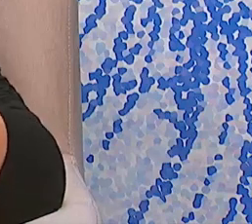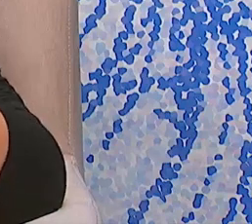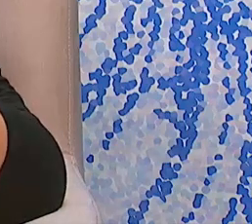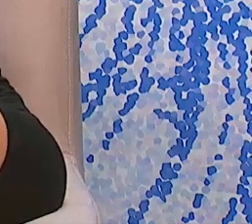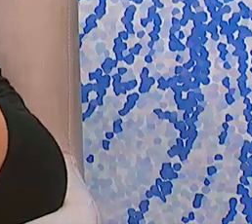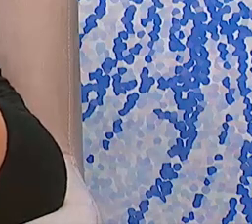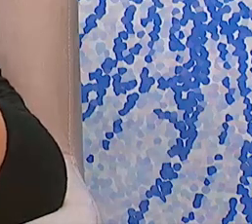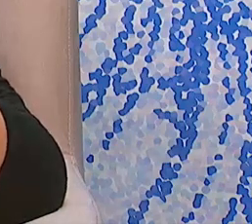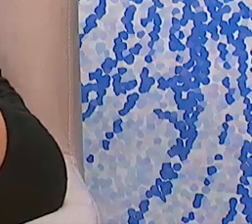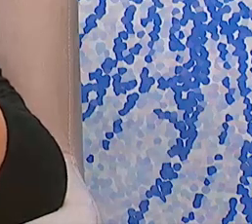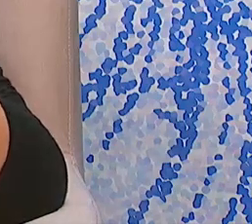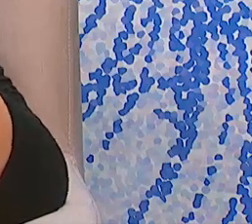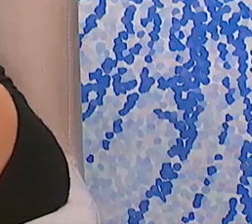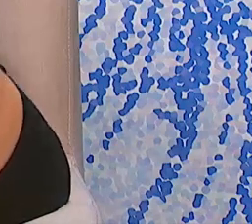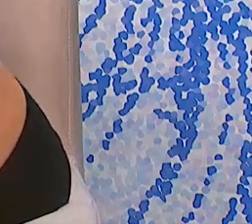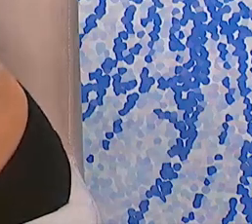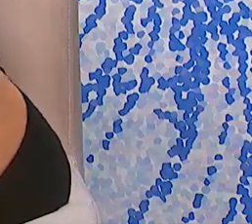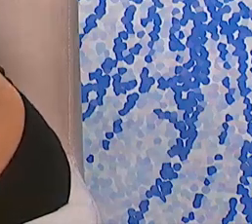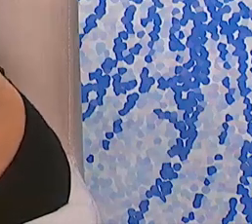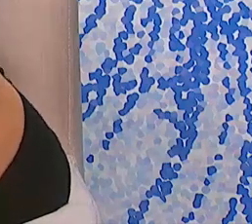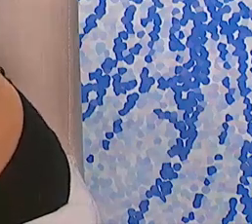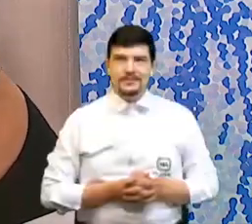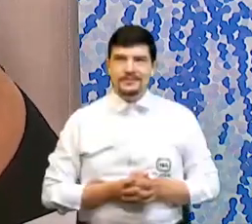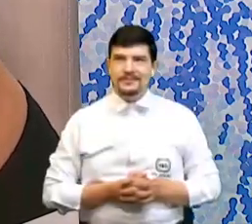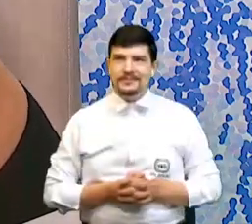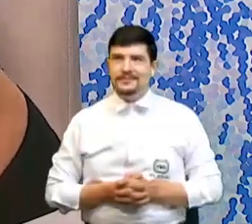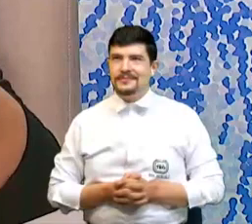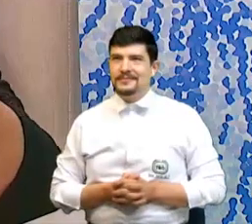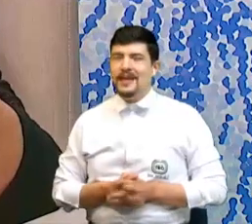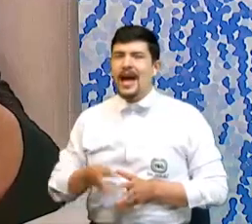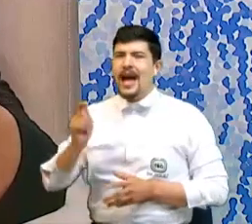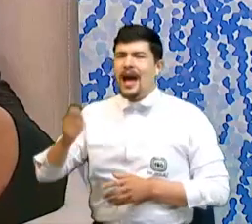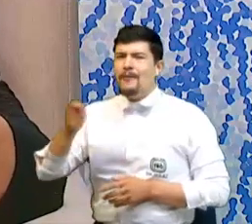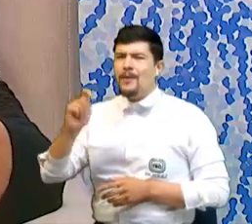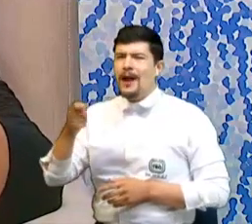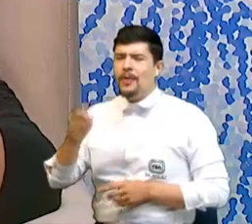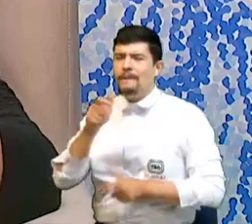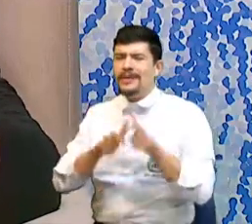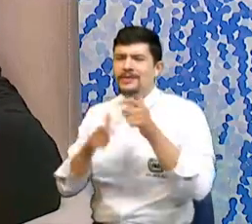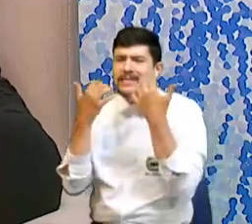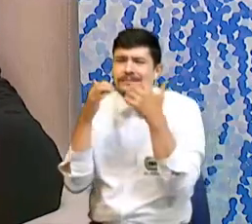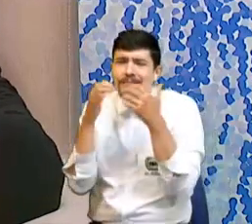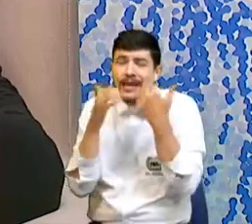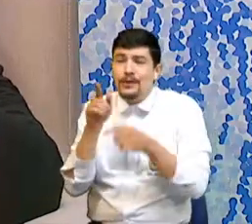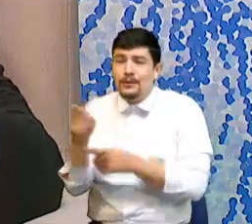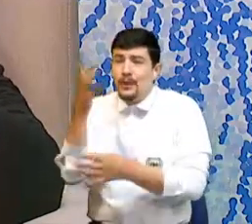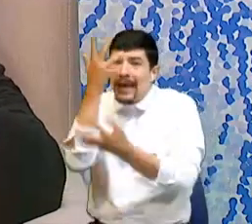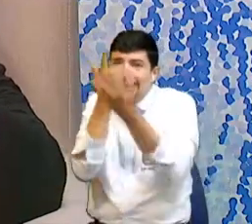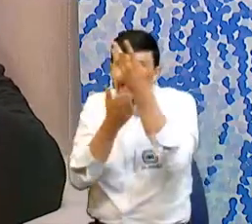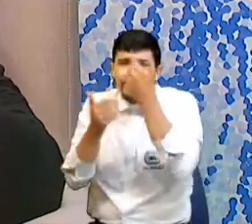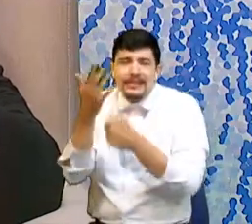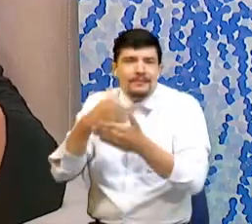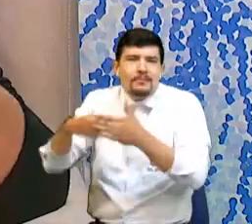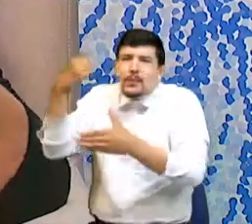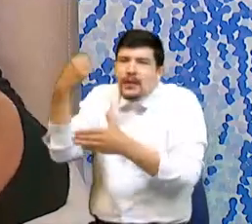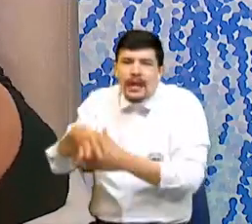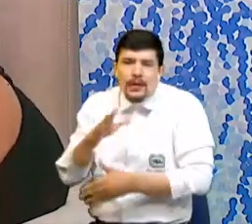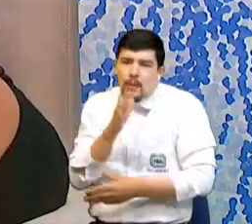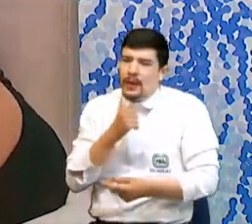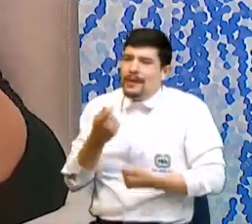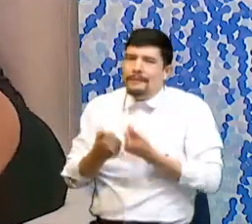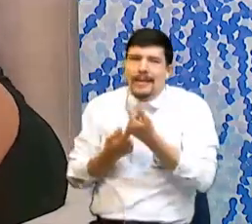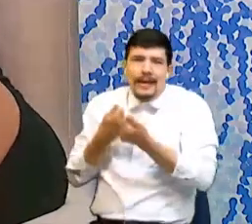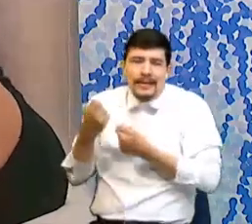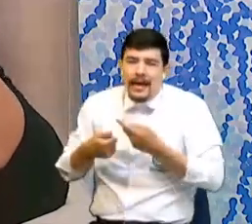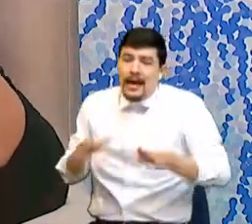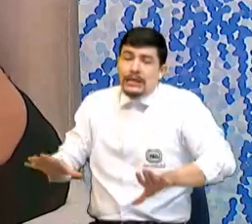el temor por parte de las personas de que estos exámenes sean muy costosos, de que no hayan los recursos para asumir, y dicen